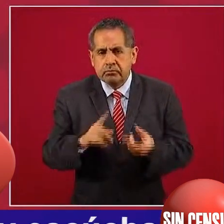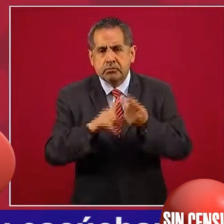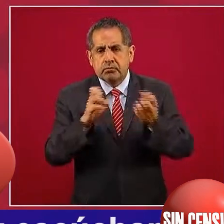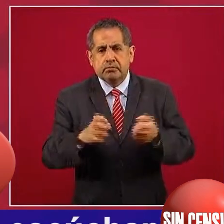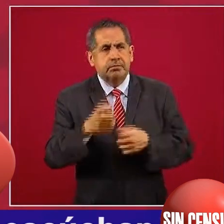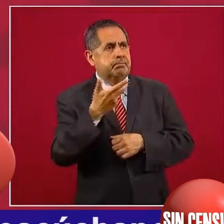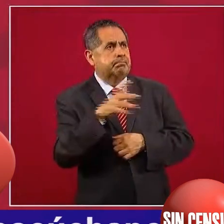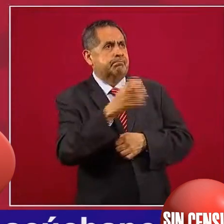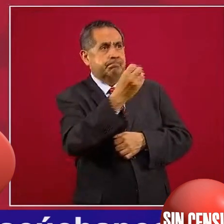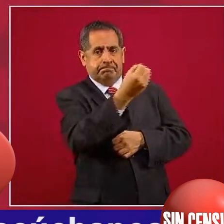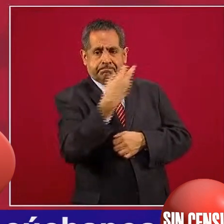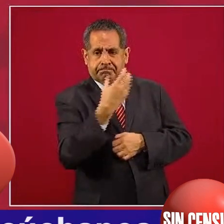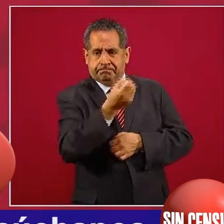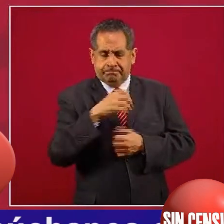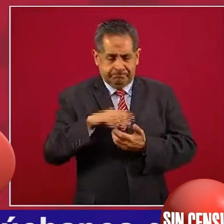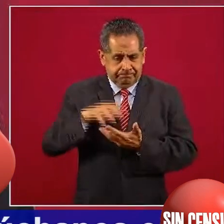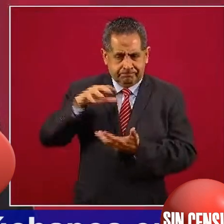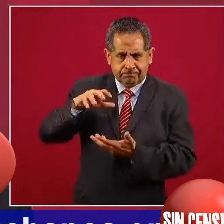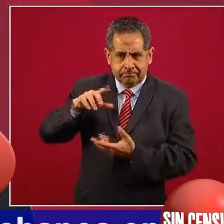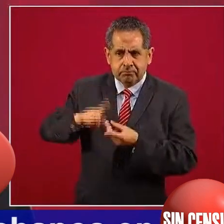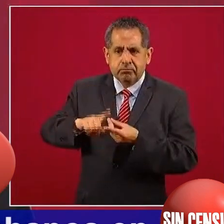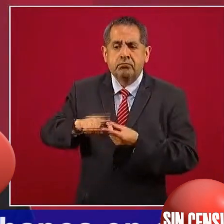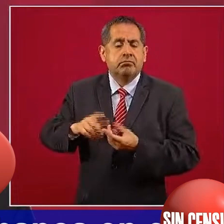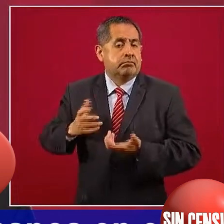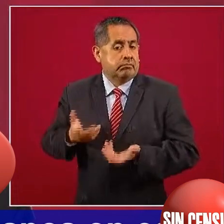ese dinero?